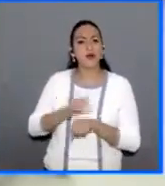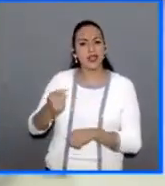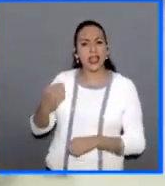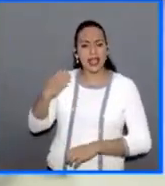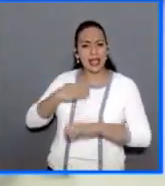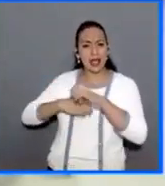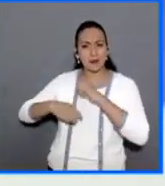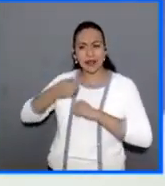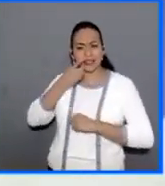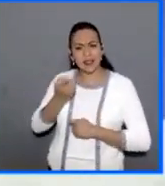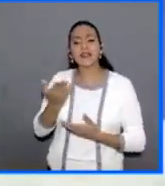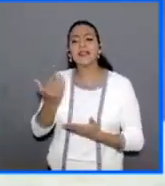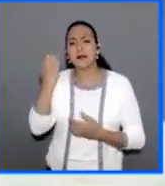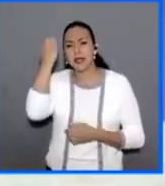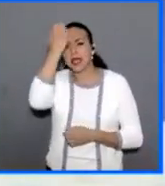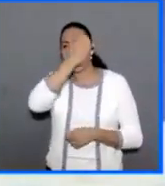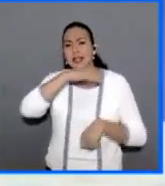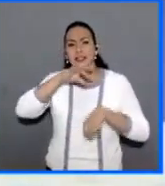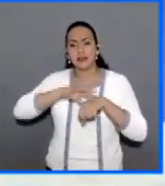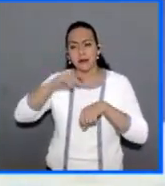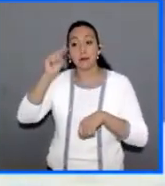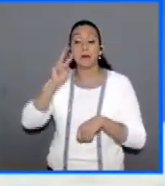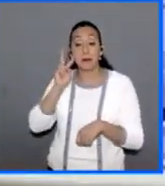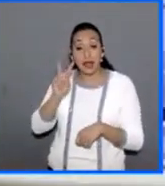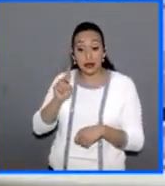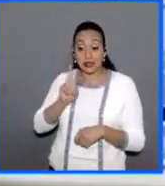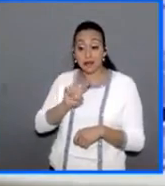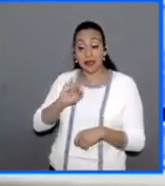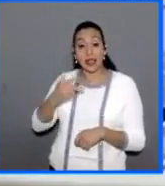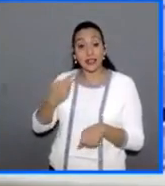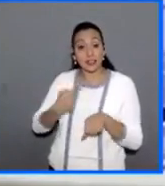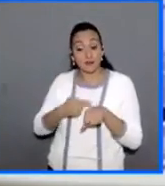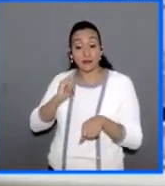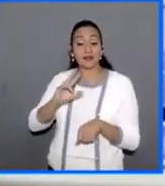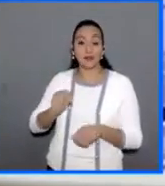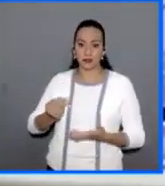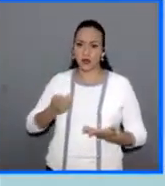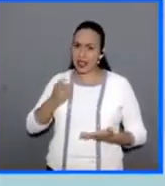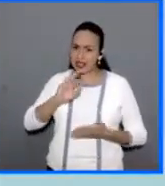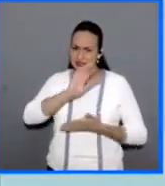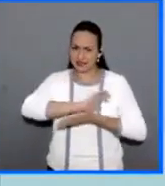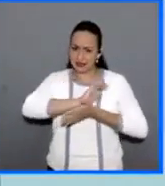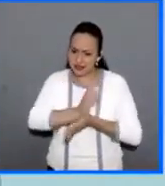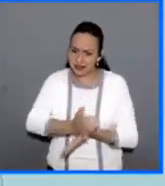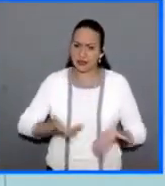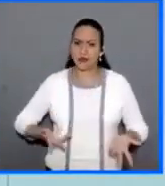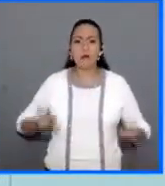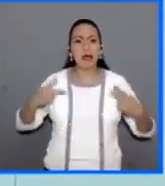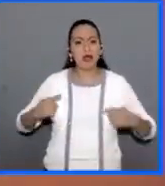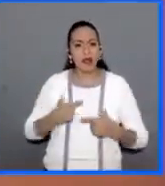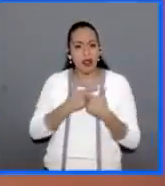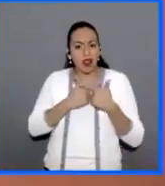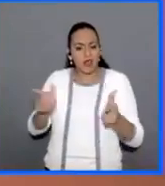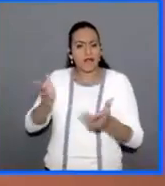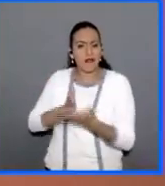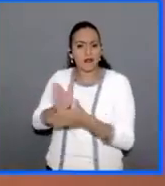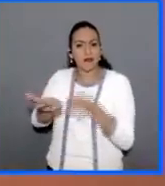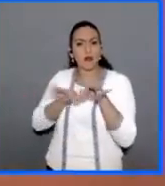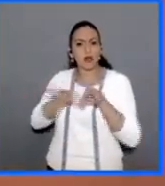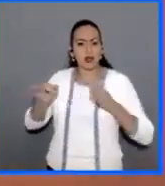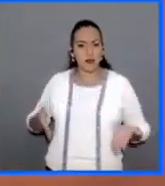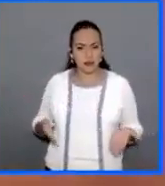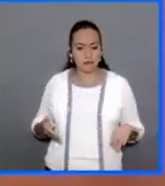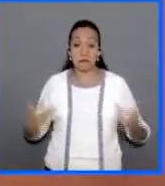para acceder a un empleo, porque vulnera el principio de igualdad y no discriminación, ya que las personas solicitantes